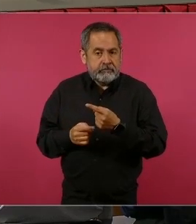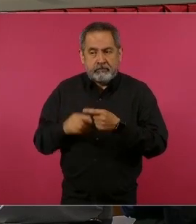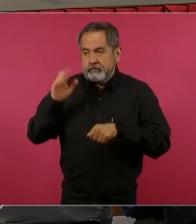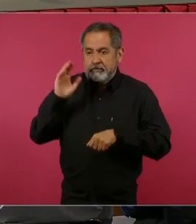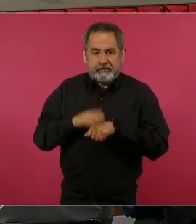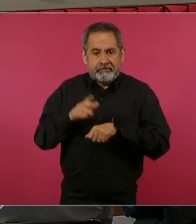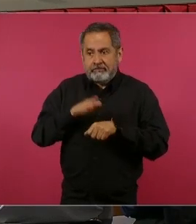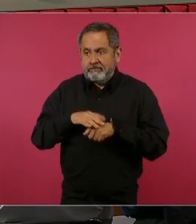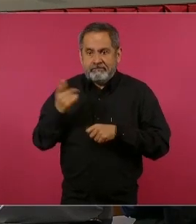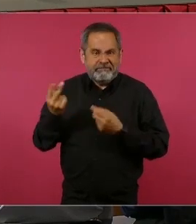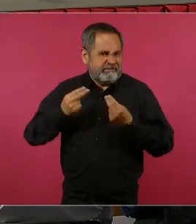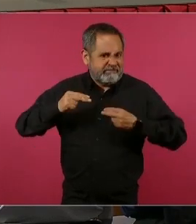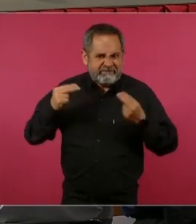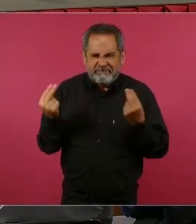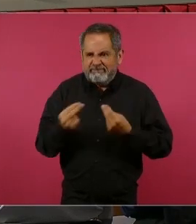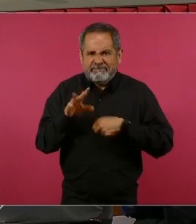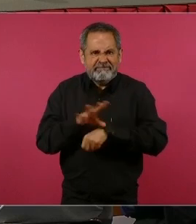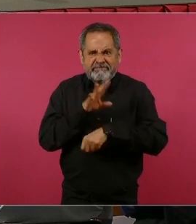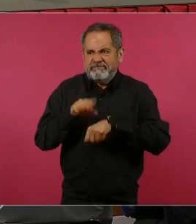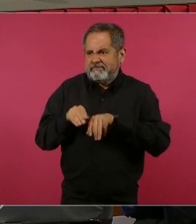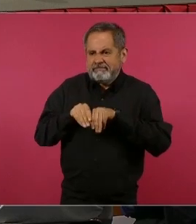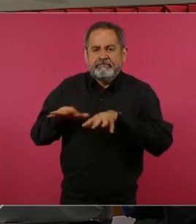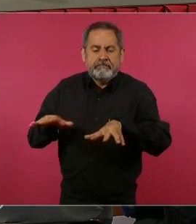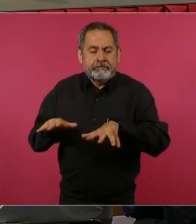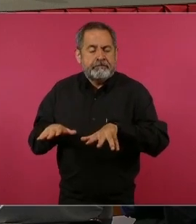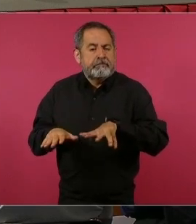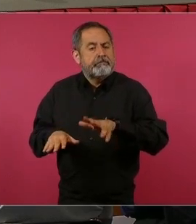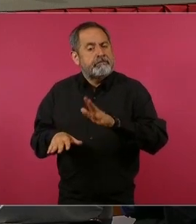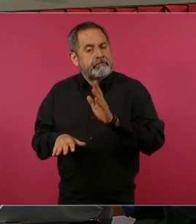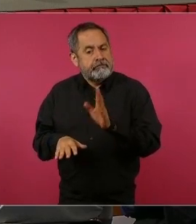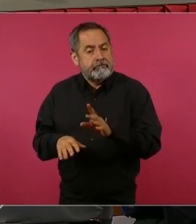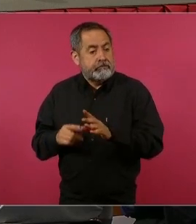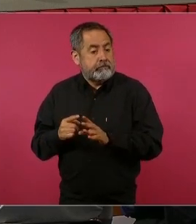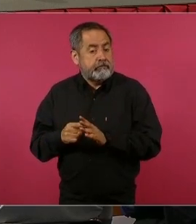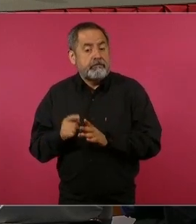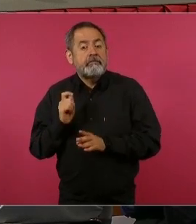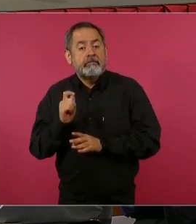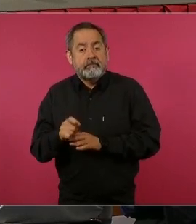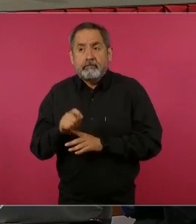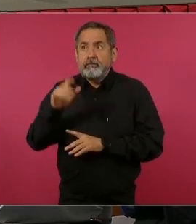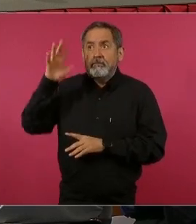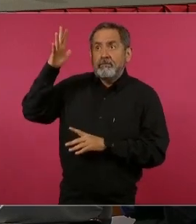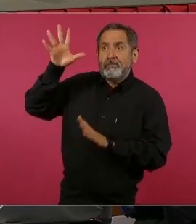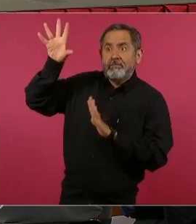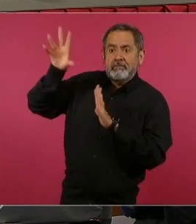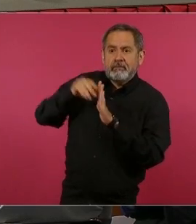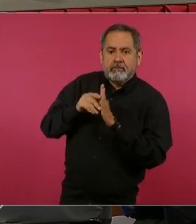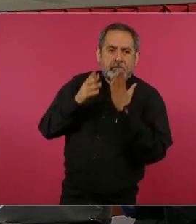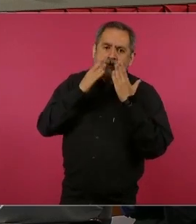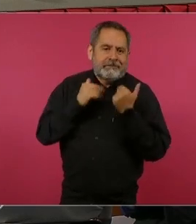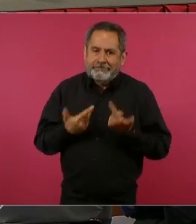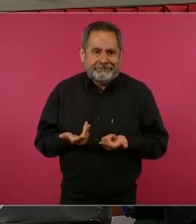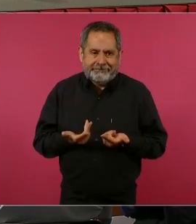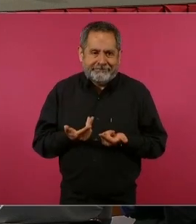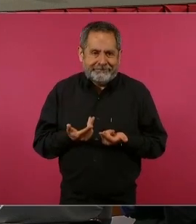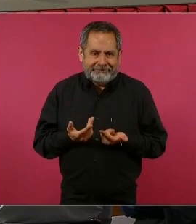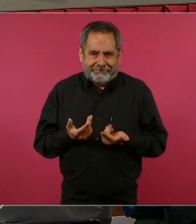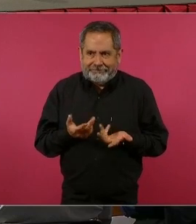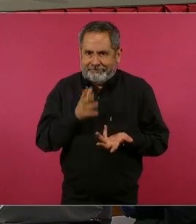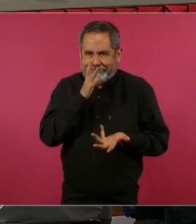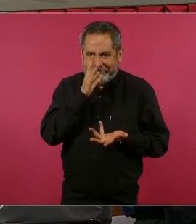mayor estrés en el sistema, no se cuenta ya con la generación solar fotovoltaica privada, ese